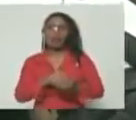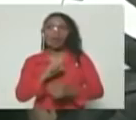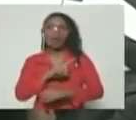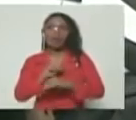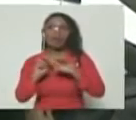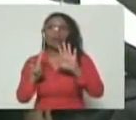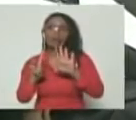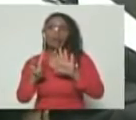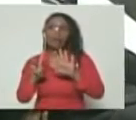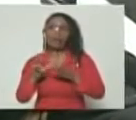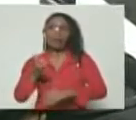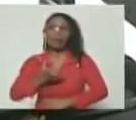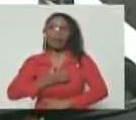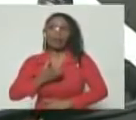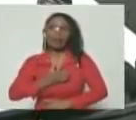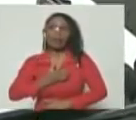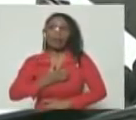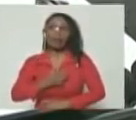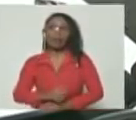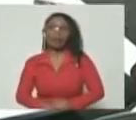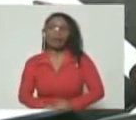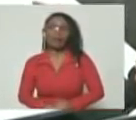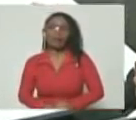las de alcaldes.